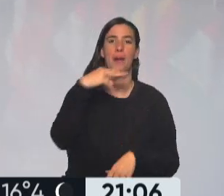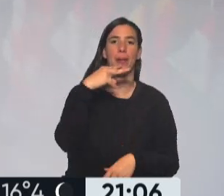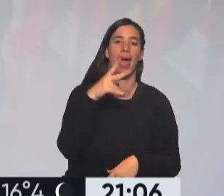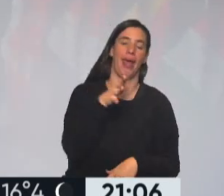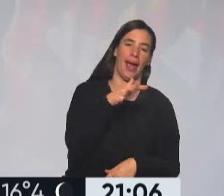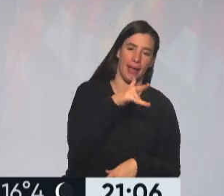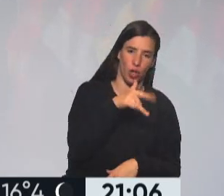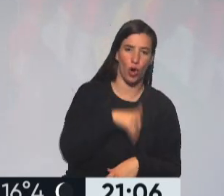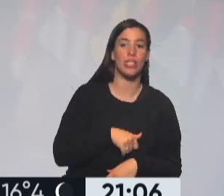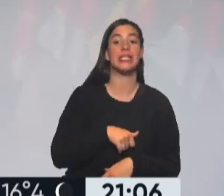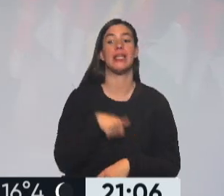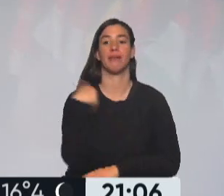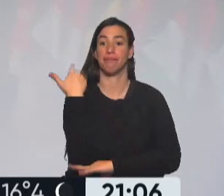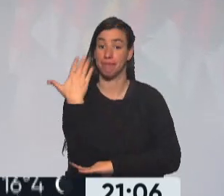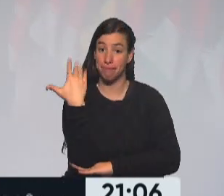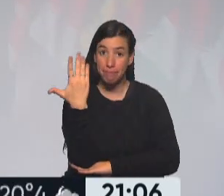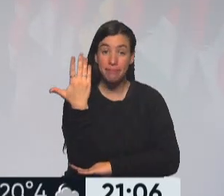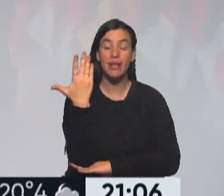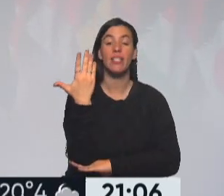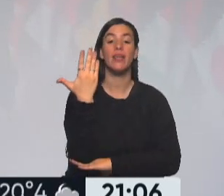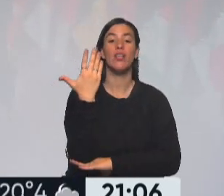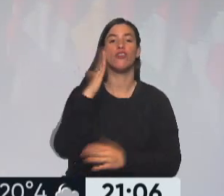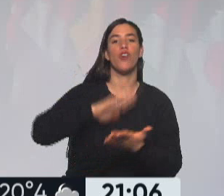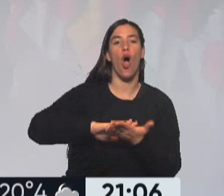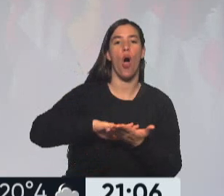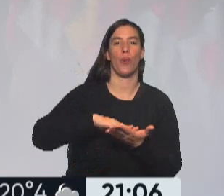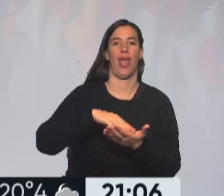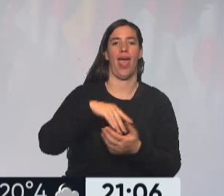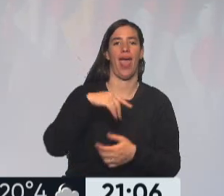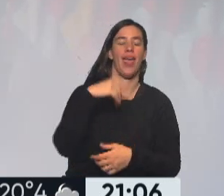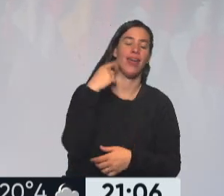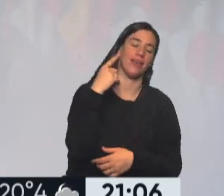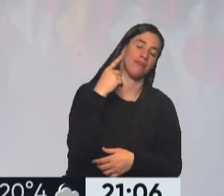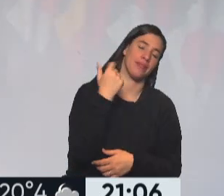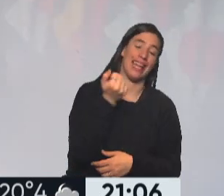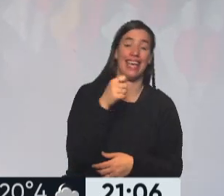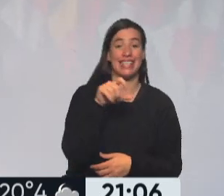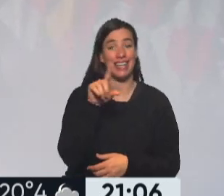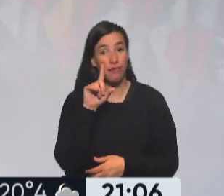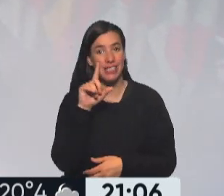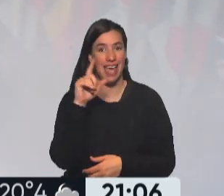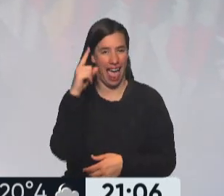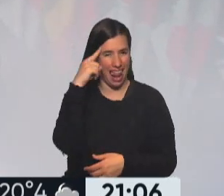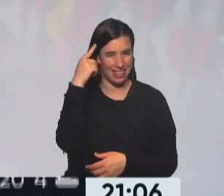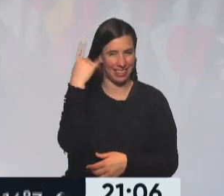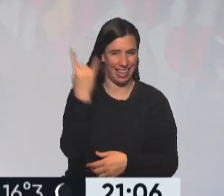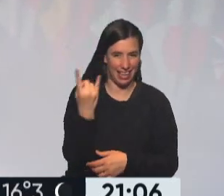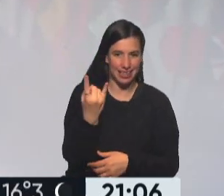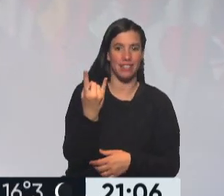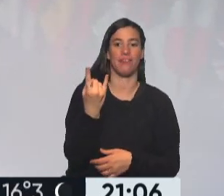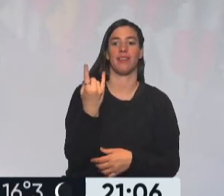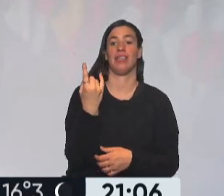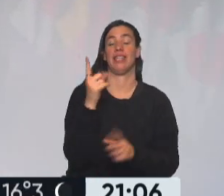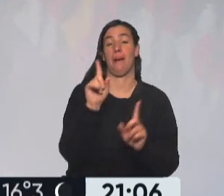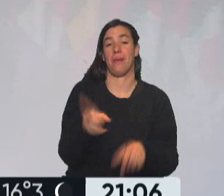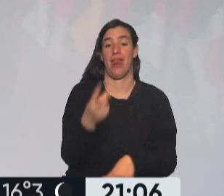en el marco de la sesión extendida Inteligencia Artificial y Energía, y ahí vamos a las bilaterales con Giorgia Meloni, justamente